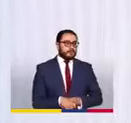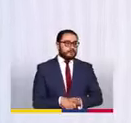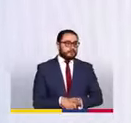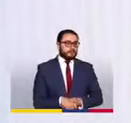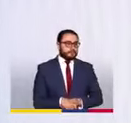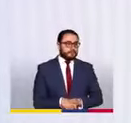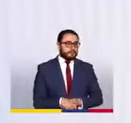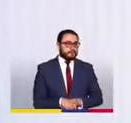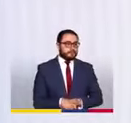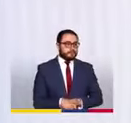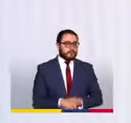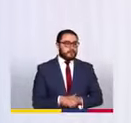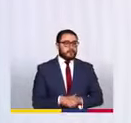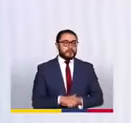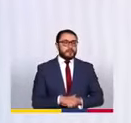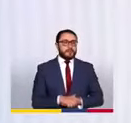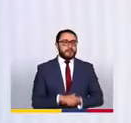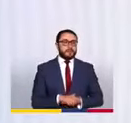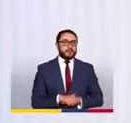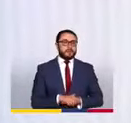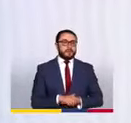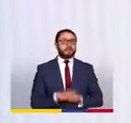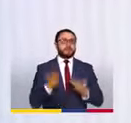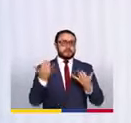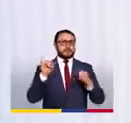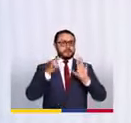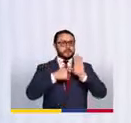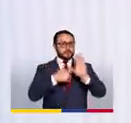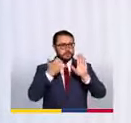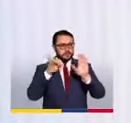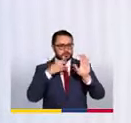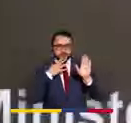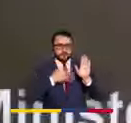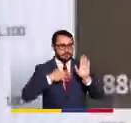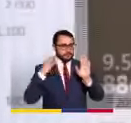estamos en, ya habíamos pasado, ¿cierto?